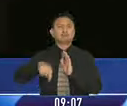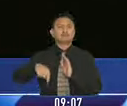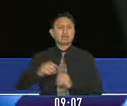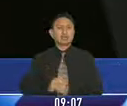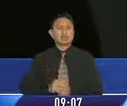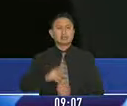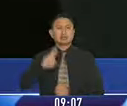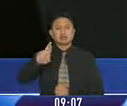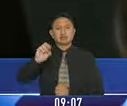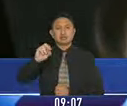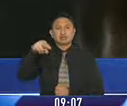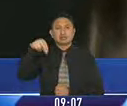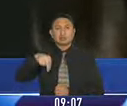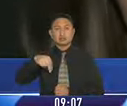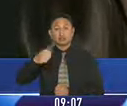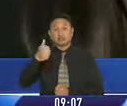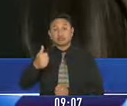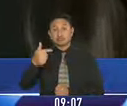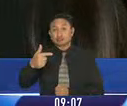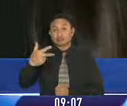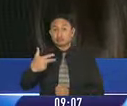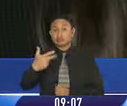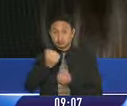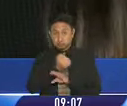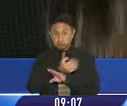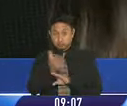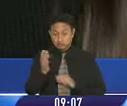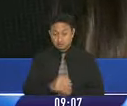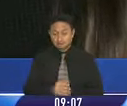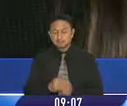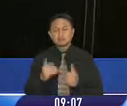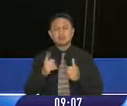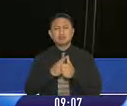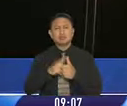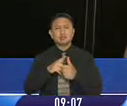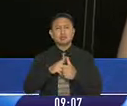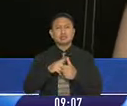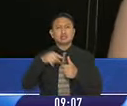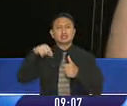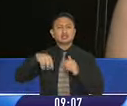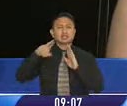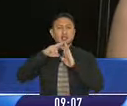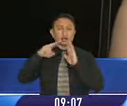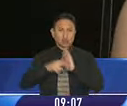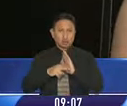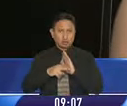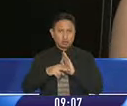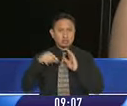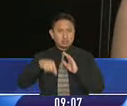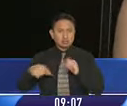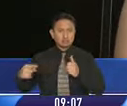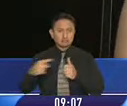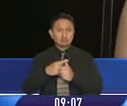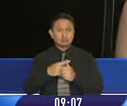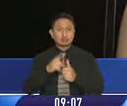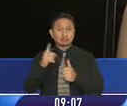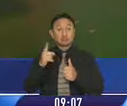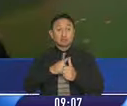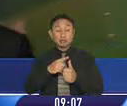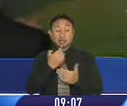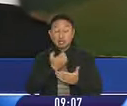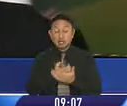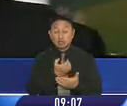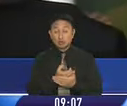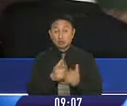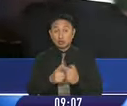Ron emite 3 observaciones. La primera tiene que ver con que la normativa responda a la materia